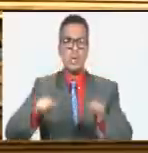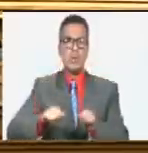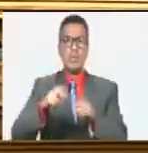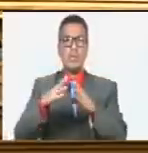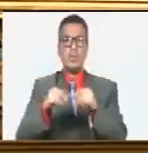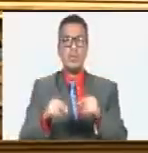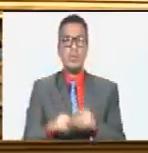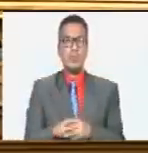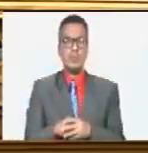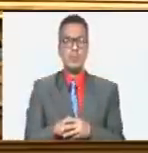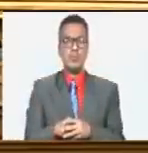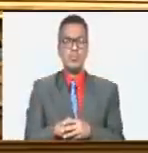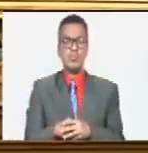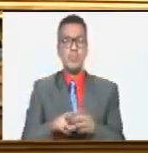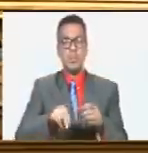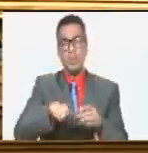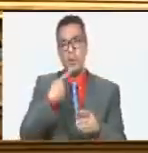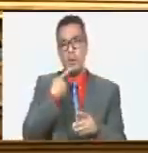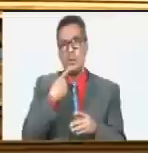Podría hablar